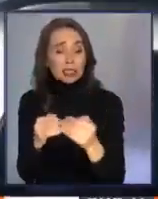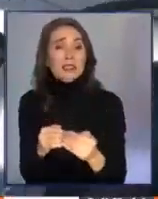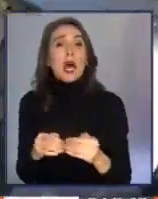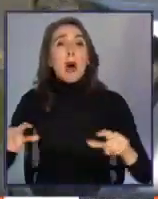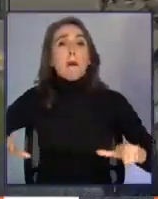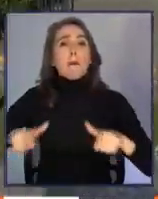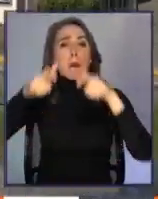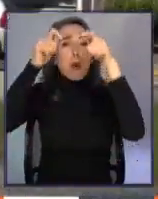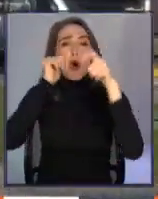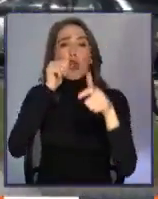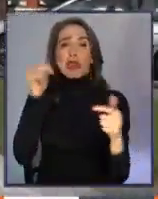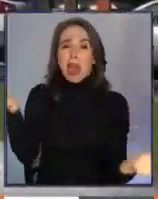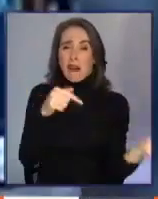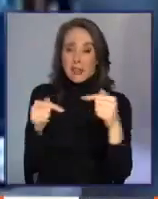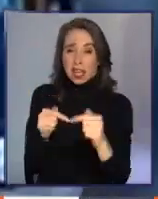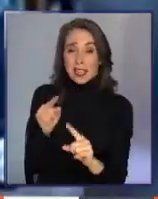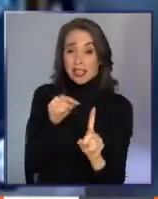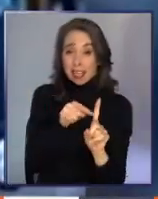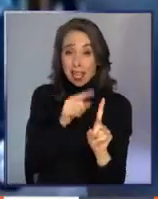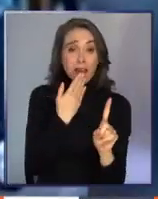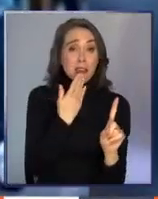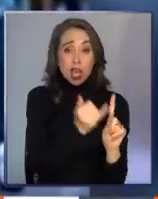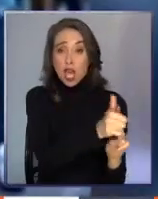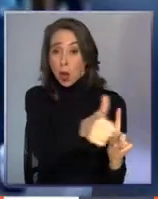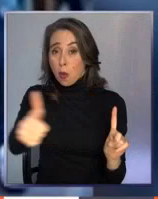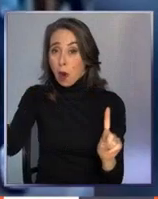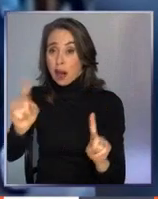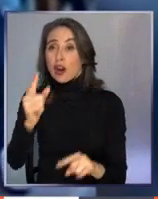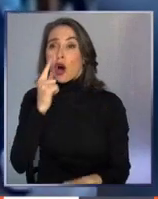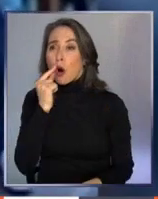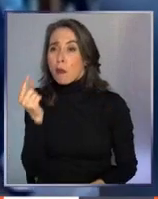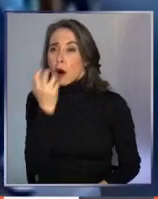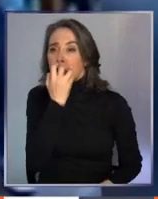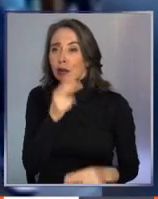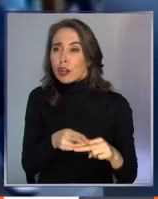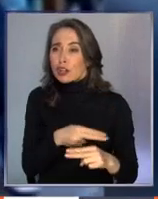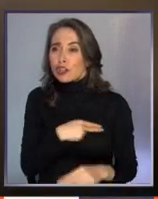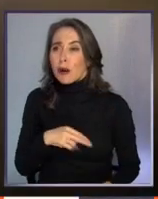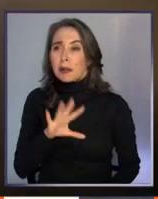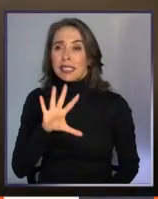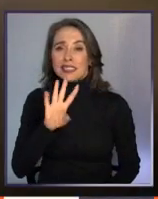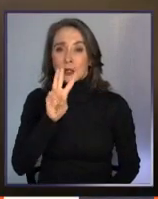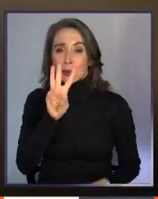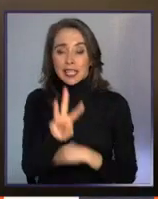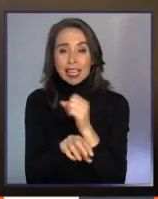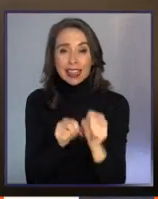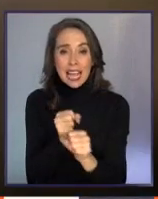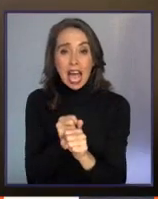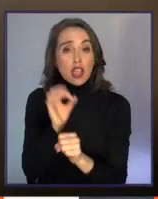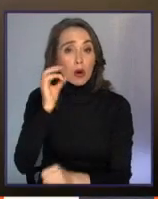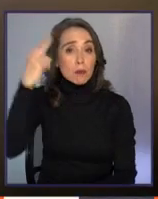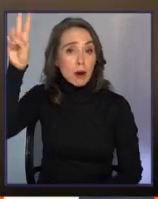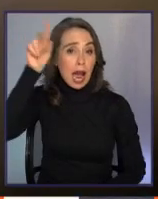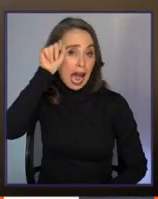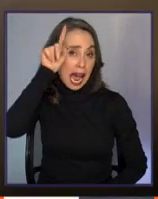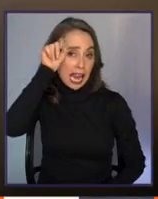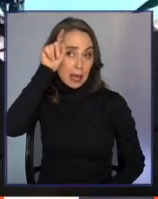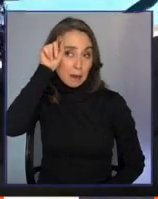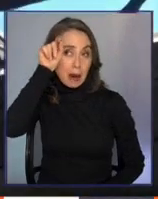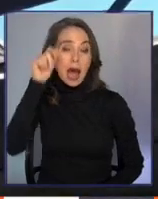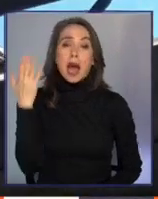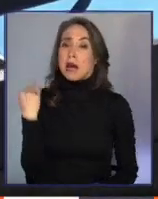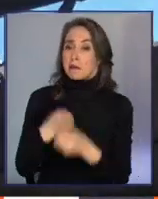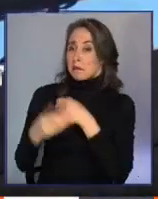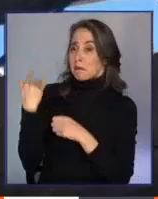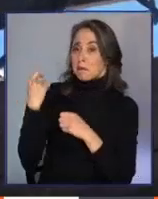a diario, pero no lo es. Fischer Heinz Thorsten tiene 53 años y es alemán. El último tiempo se